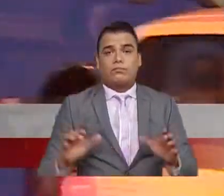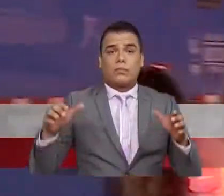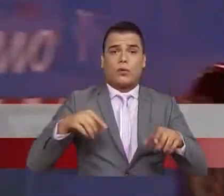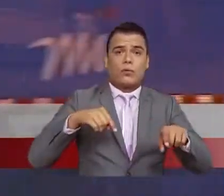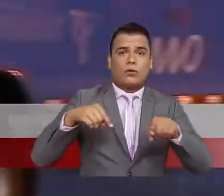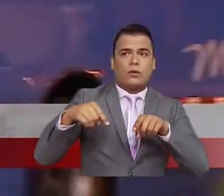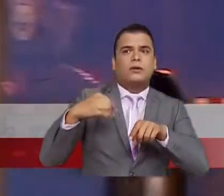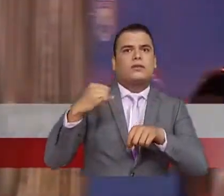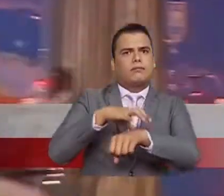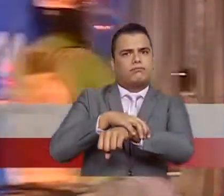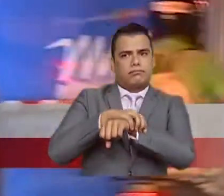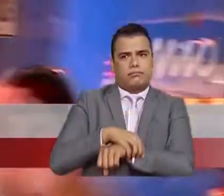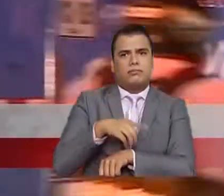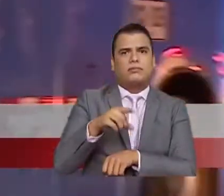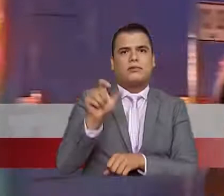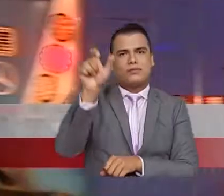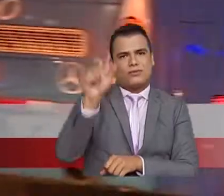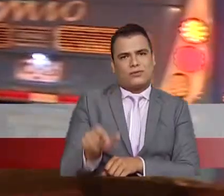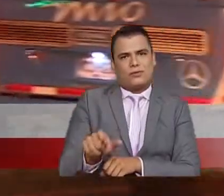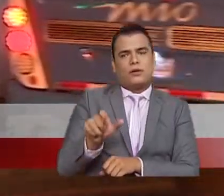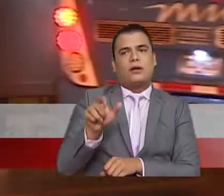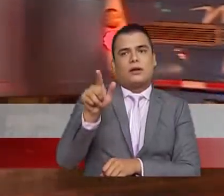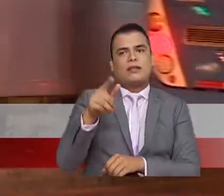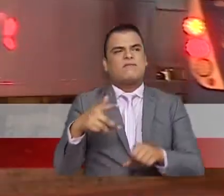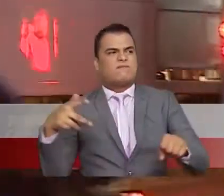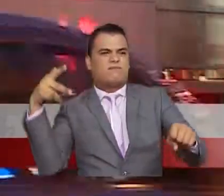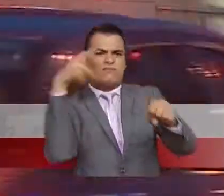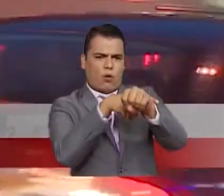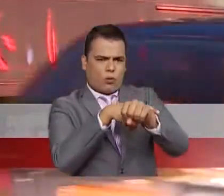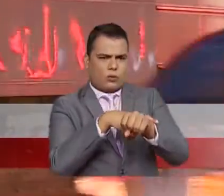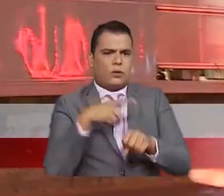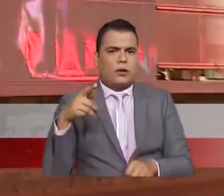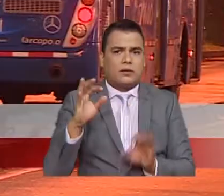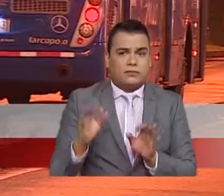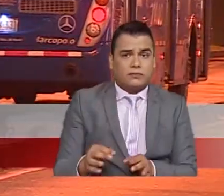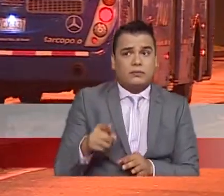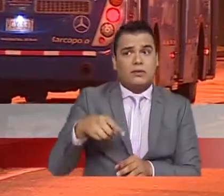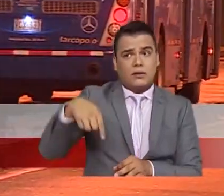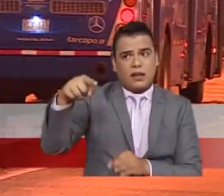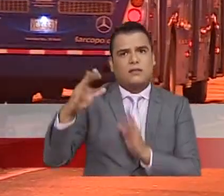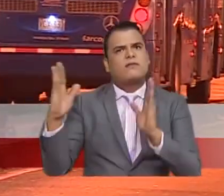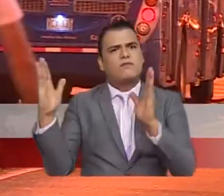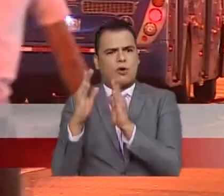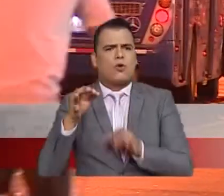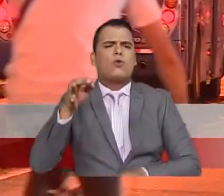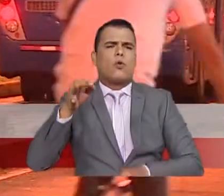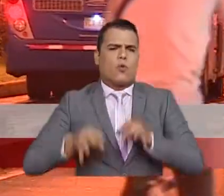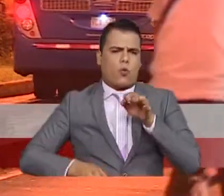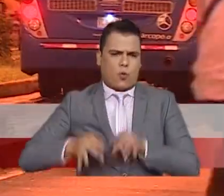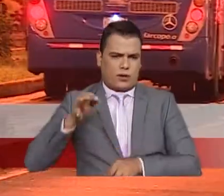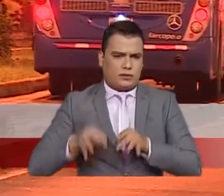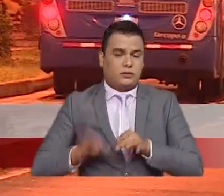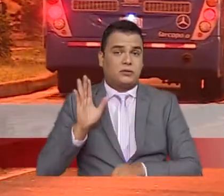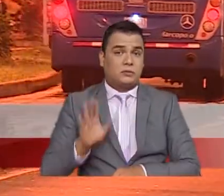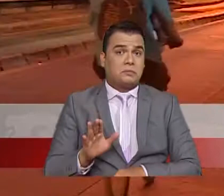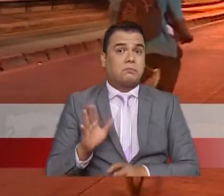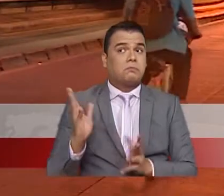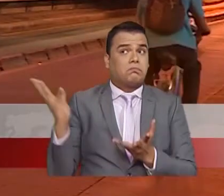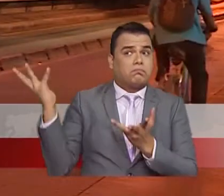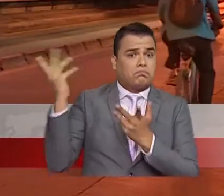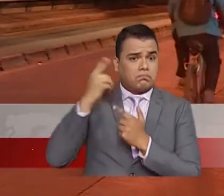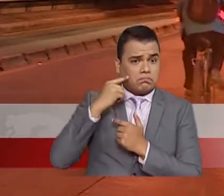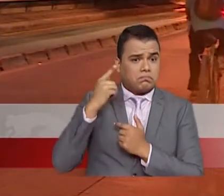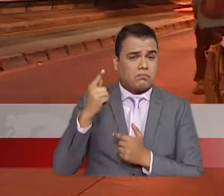autoridades capturaron en flagrancia al supuesto agresor, que en estos momentos está siendo judicializado. Lo que nos dicen es que se encontraba en